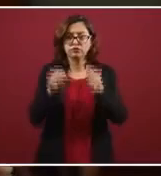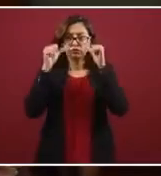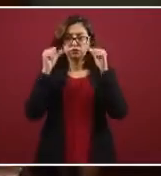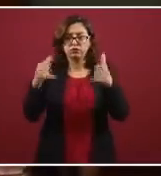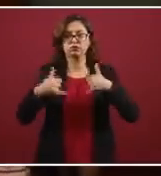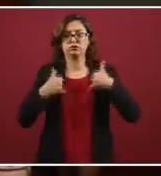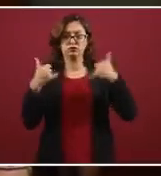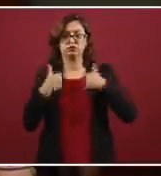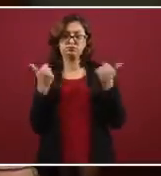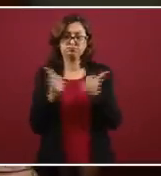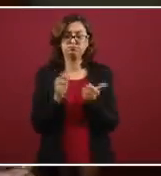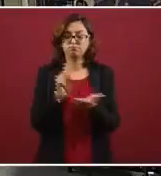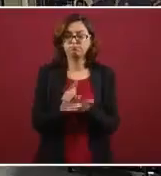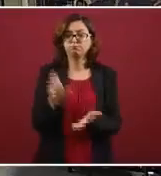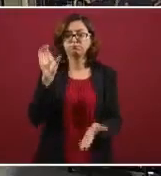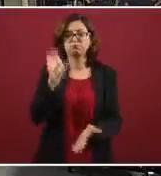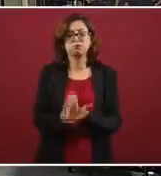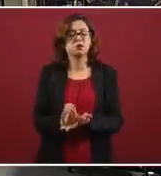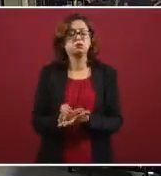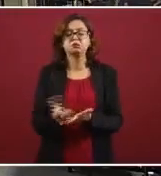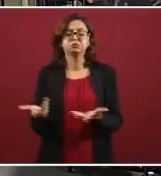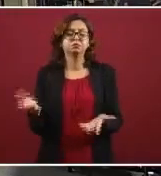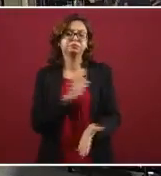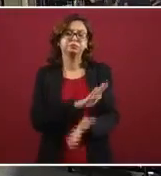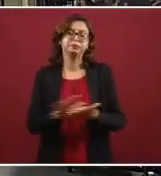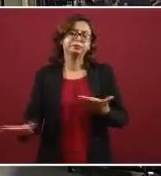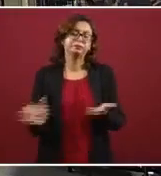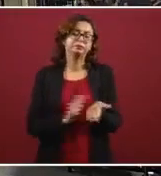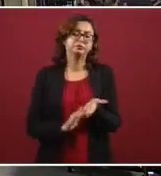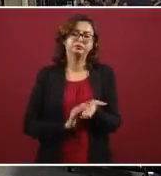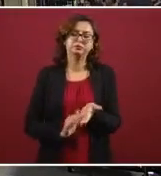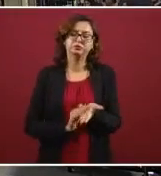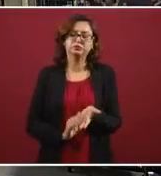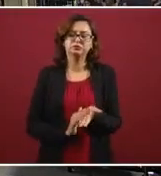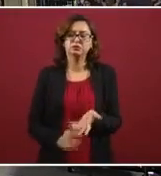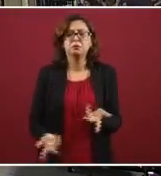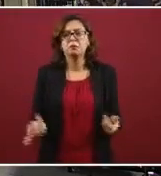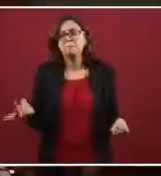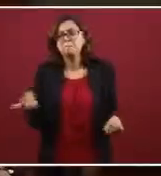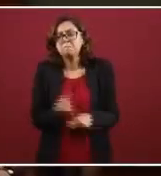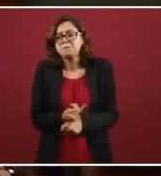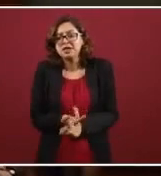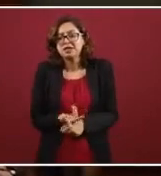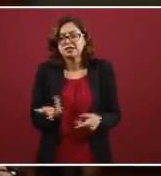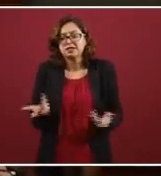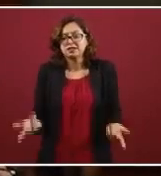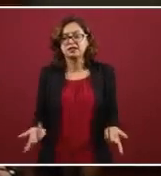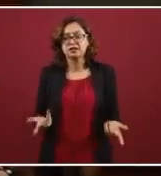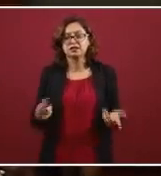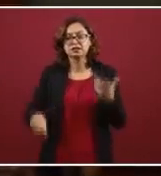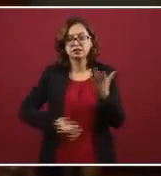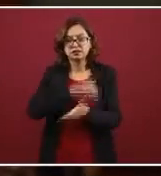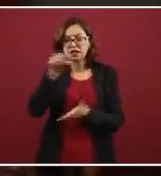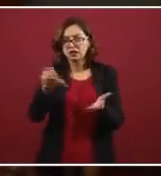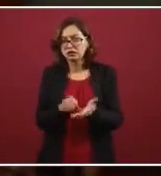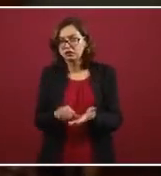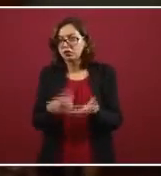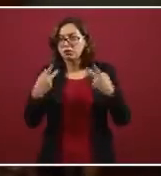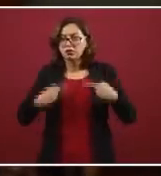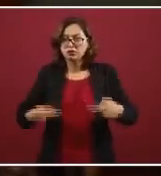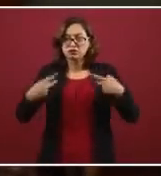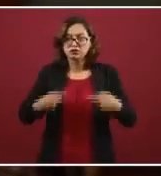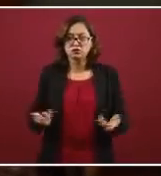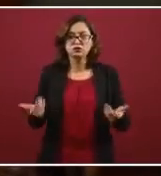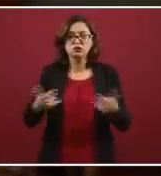con discapacidad ya ni siquiera están contemplados. ¿Qué va a suceder con estos centros? ¿Dónde se les atendería a